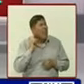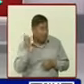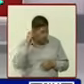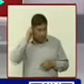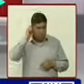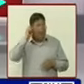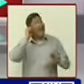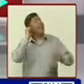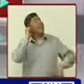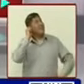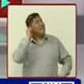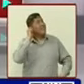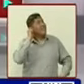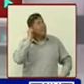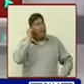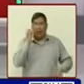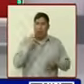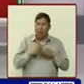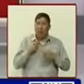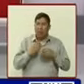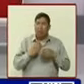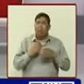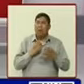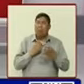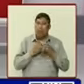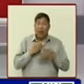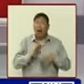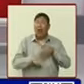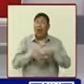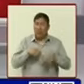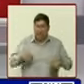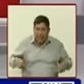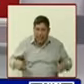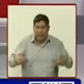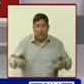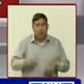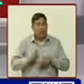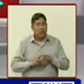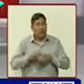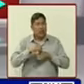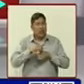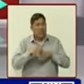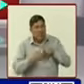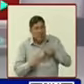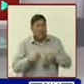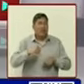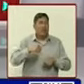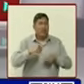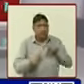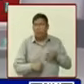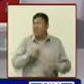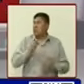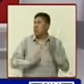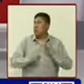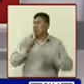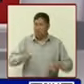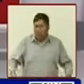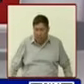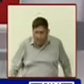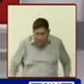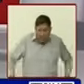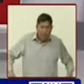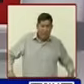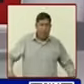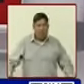audífono, dificultades para comunicarse, hablar o conversar, para caminar o subir escalones, por ejemplo, aquellos que utilizan el burrito o algún tipo de muleta,